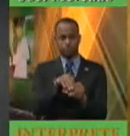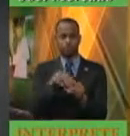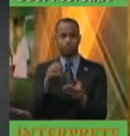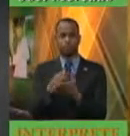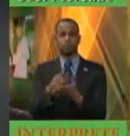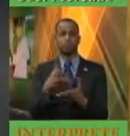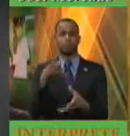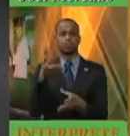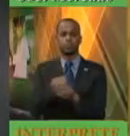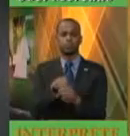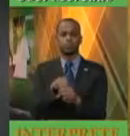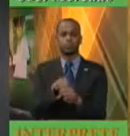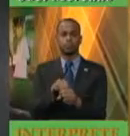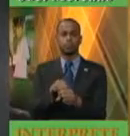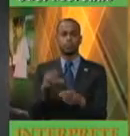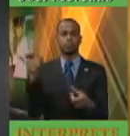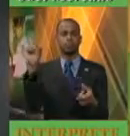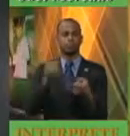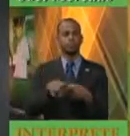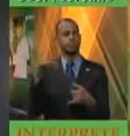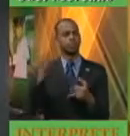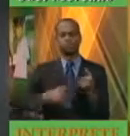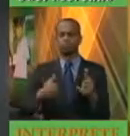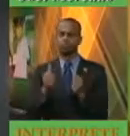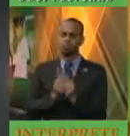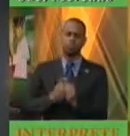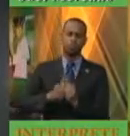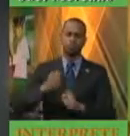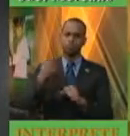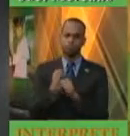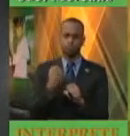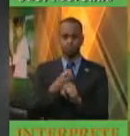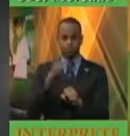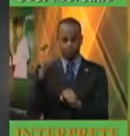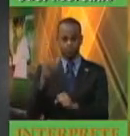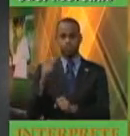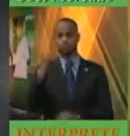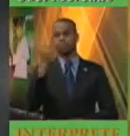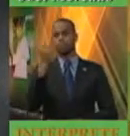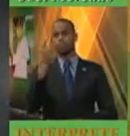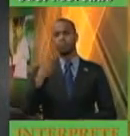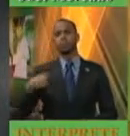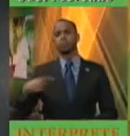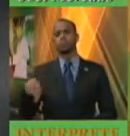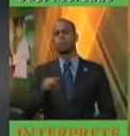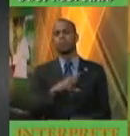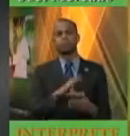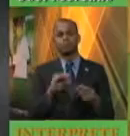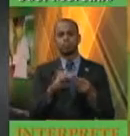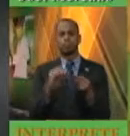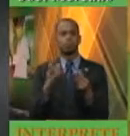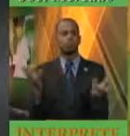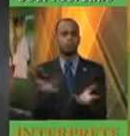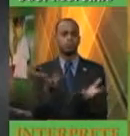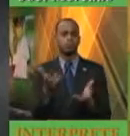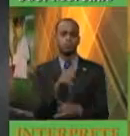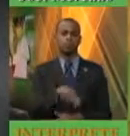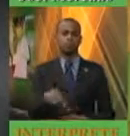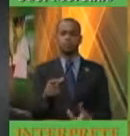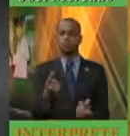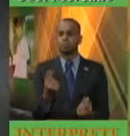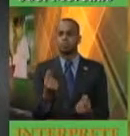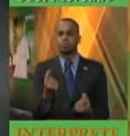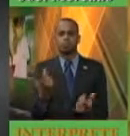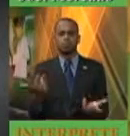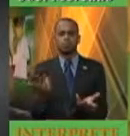domiciliario, estuvimos hasta lo último trabajando esa parte, pero como nos dijeron que solamente